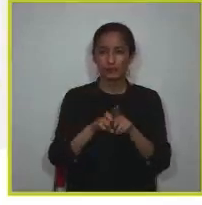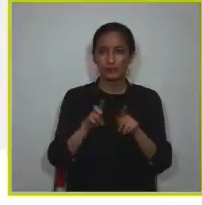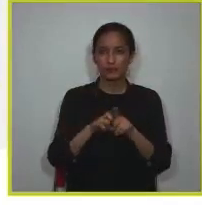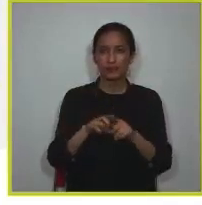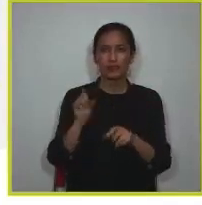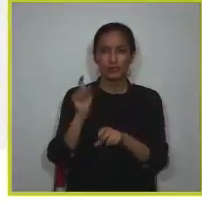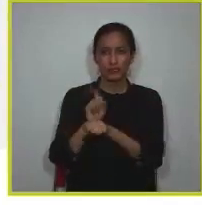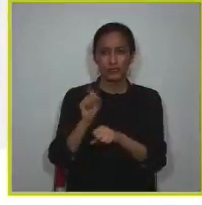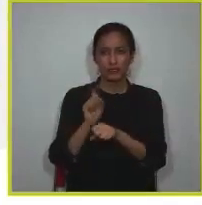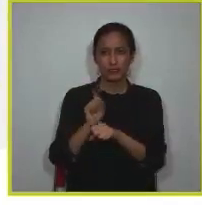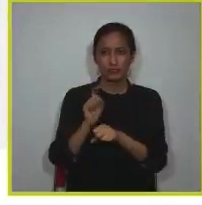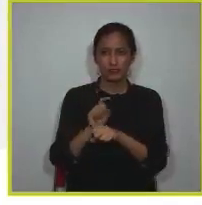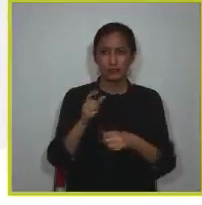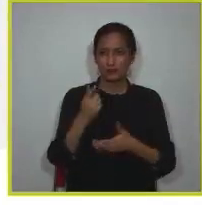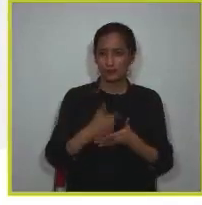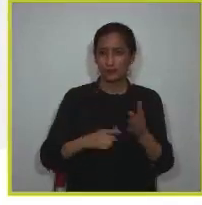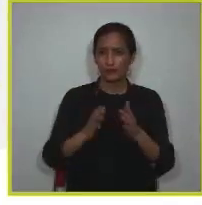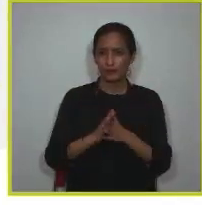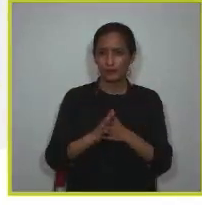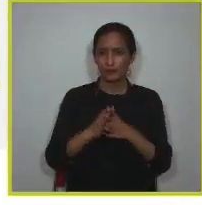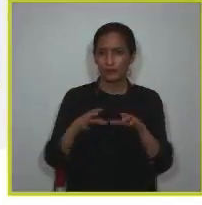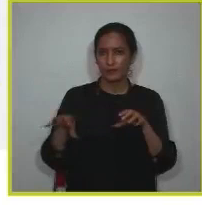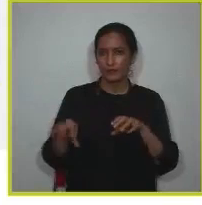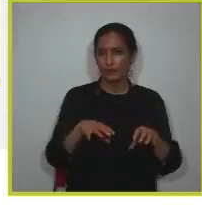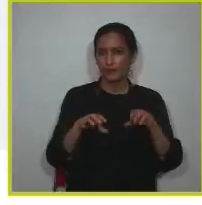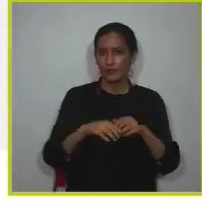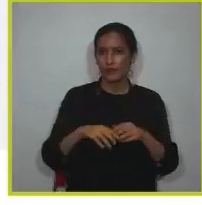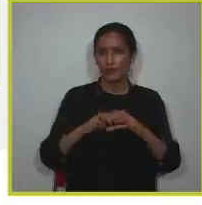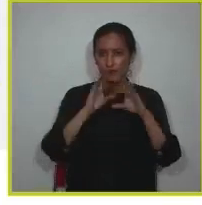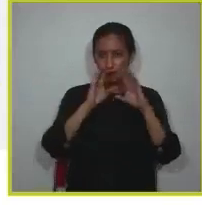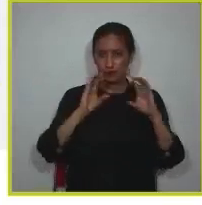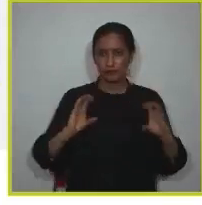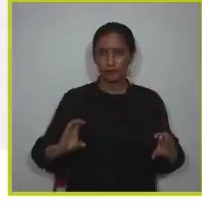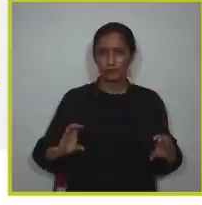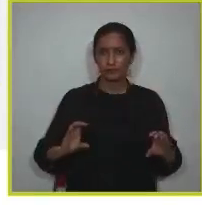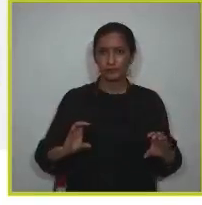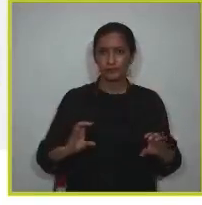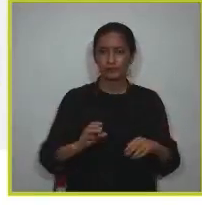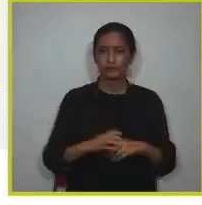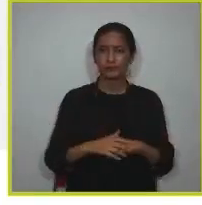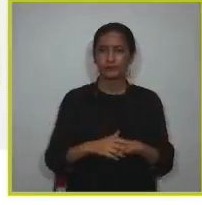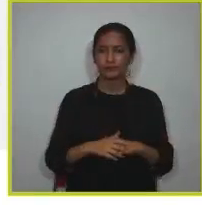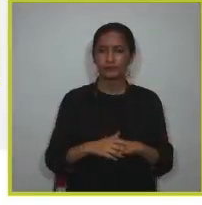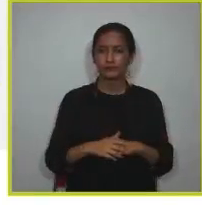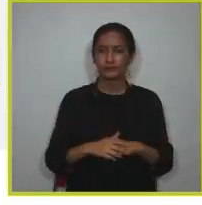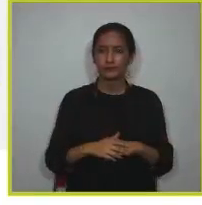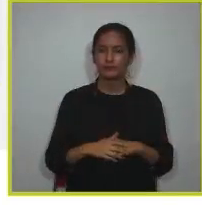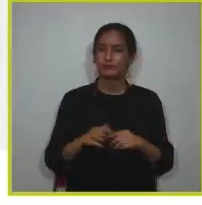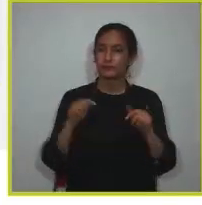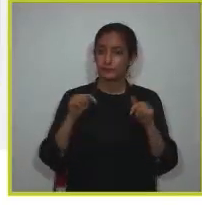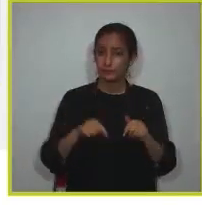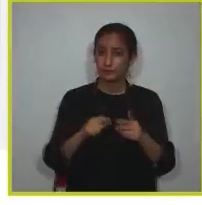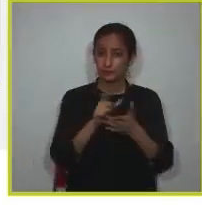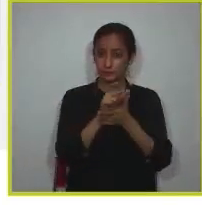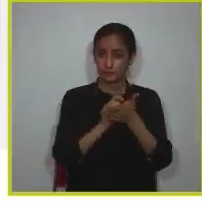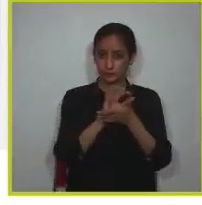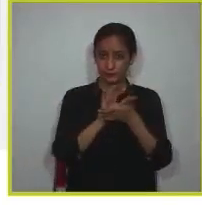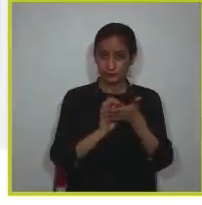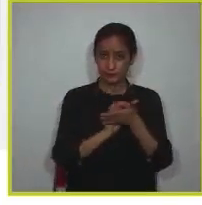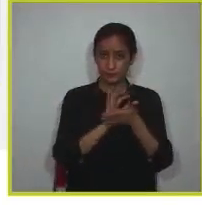educativo hacia hacia la ciudadanía para hacer esta calculadora